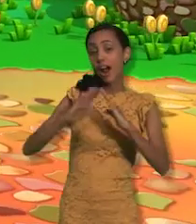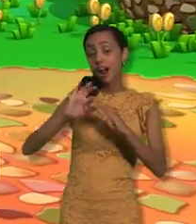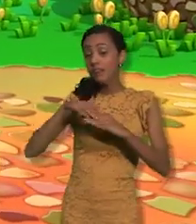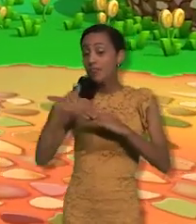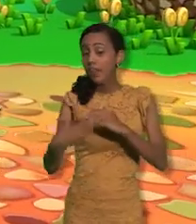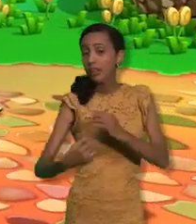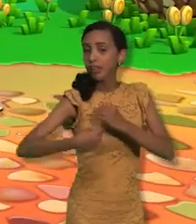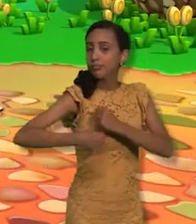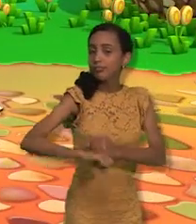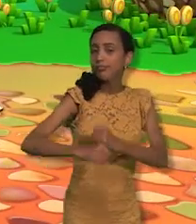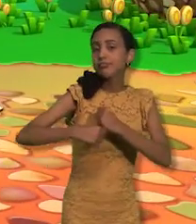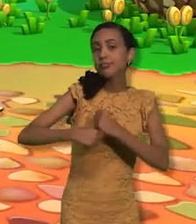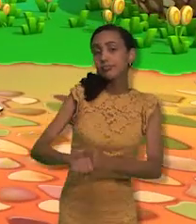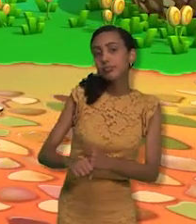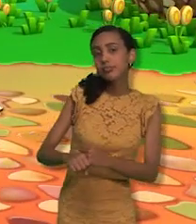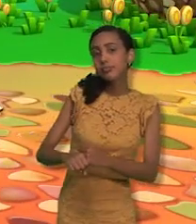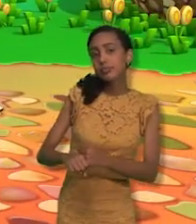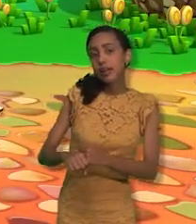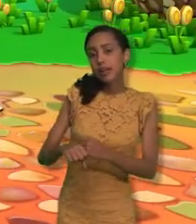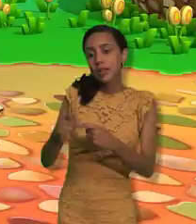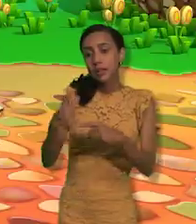cuando de pronto...